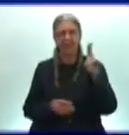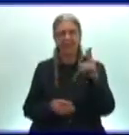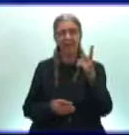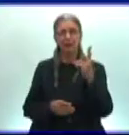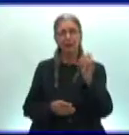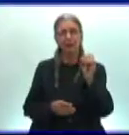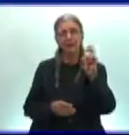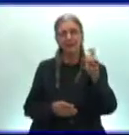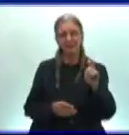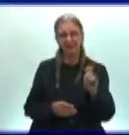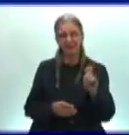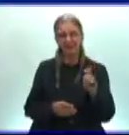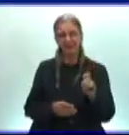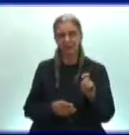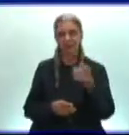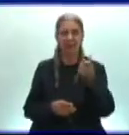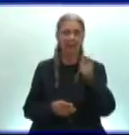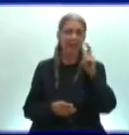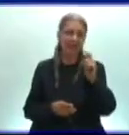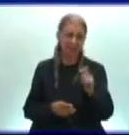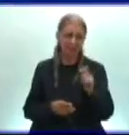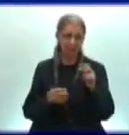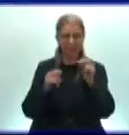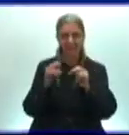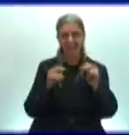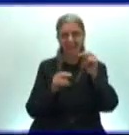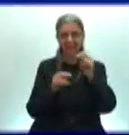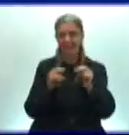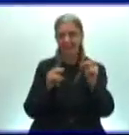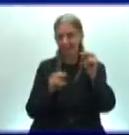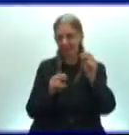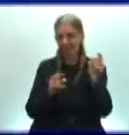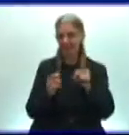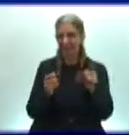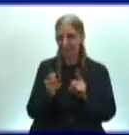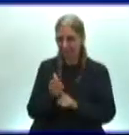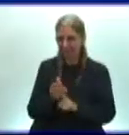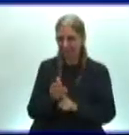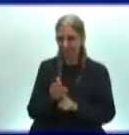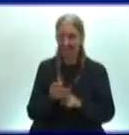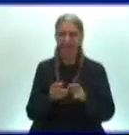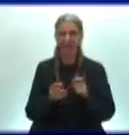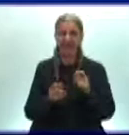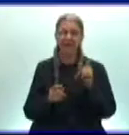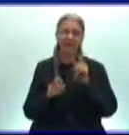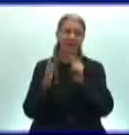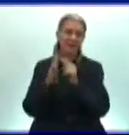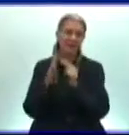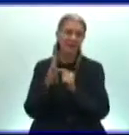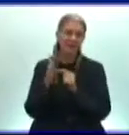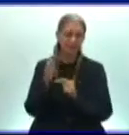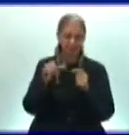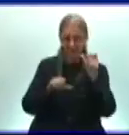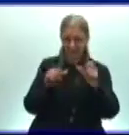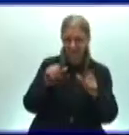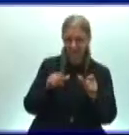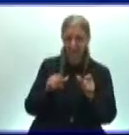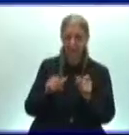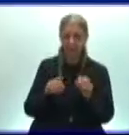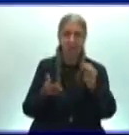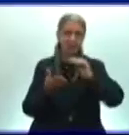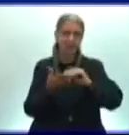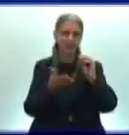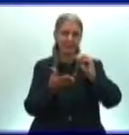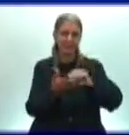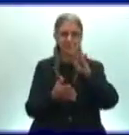de energía, recordaremos además qué son los elementos químicos y la ubicación de estos elementos en